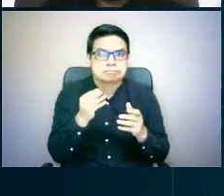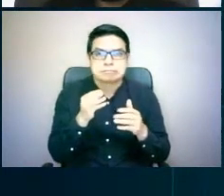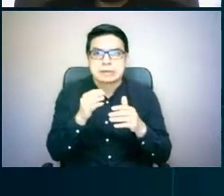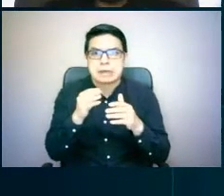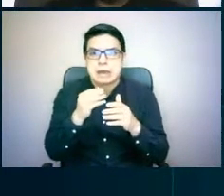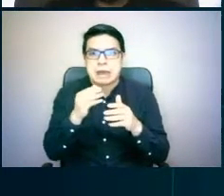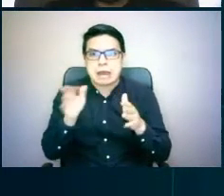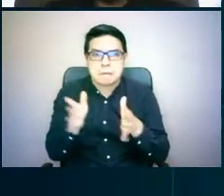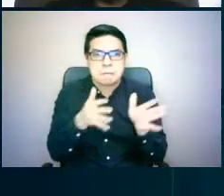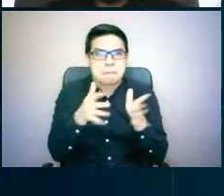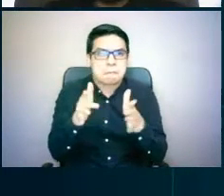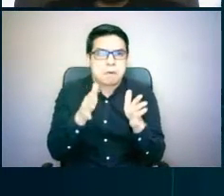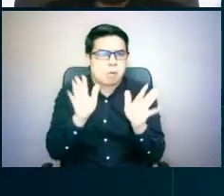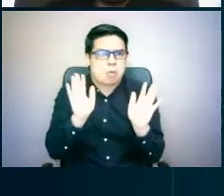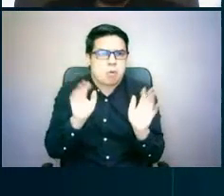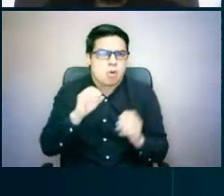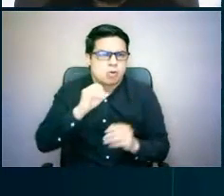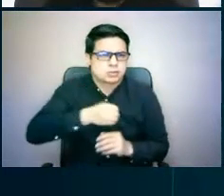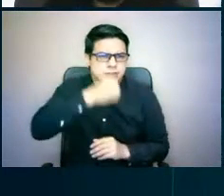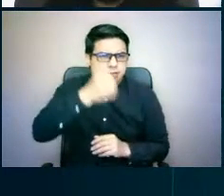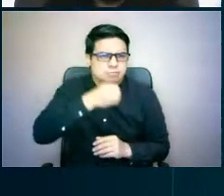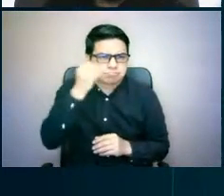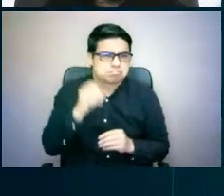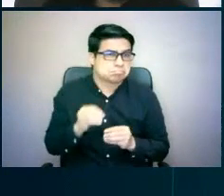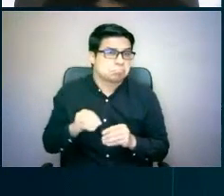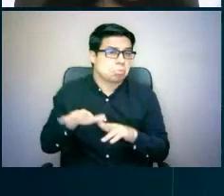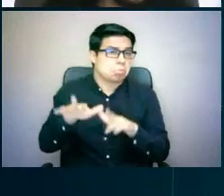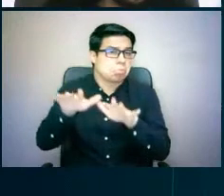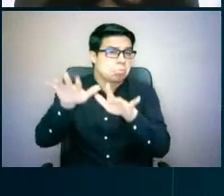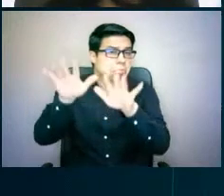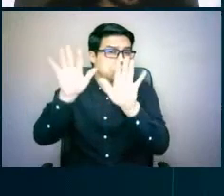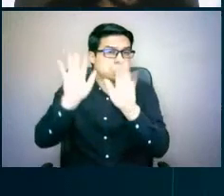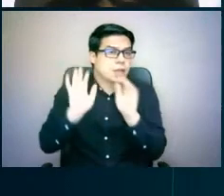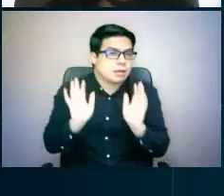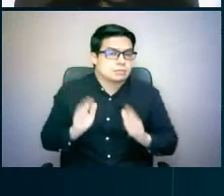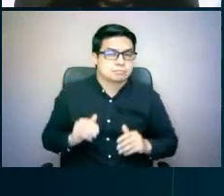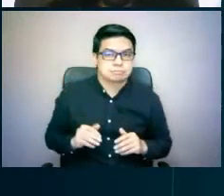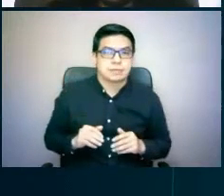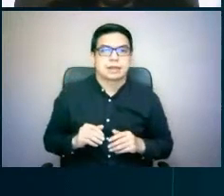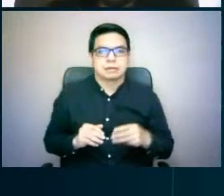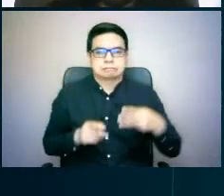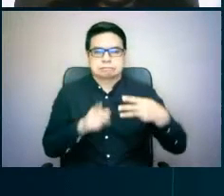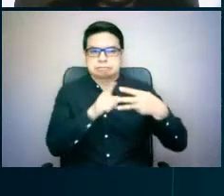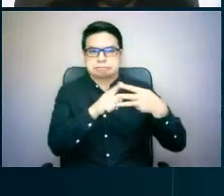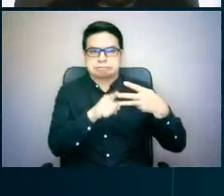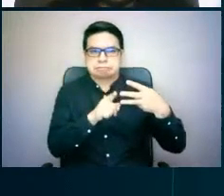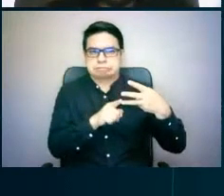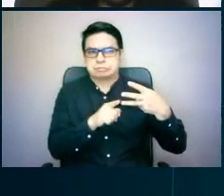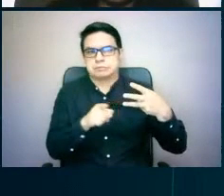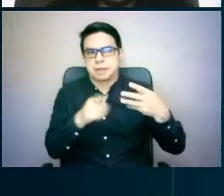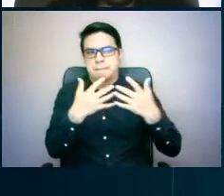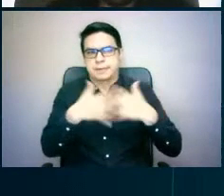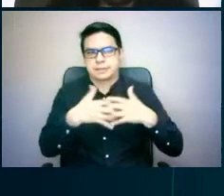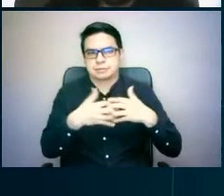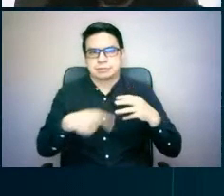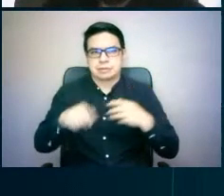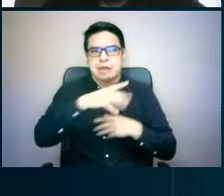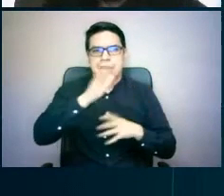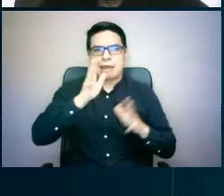Esto pues era la comparación de los tres fabricantes, para que ustedes la vieran de manera más